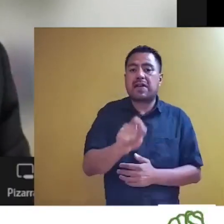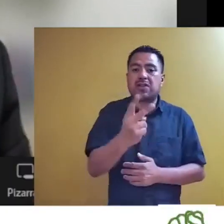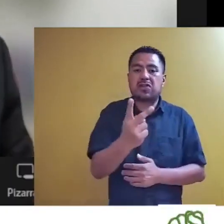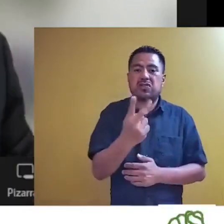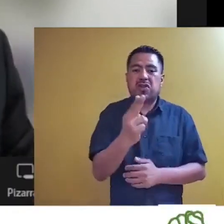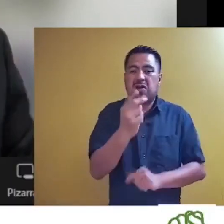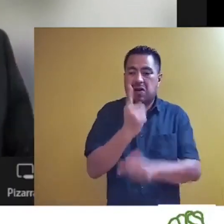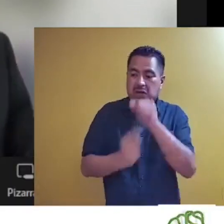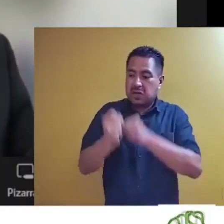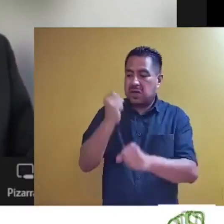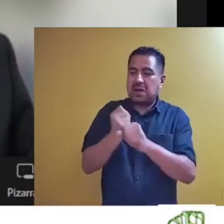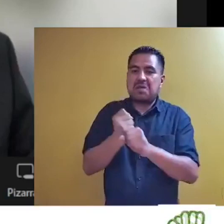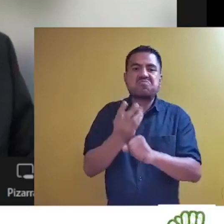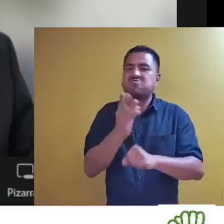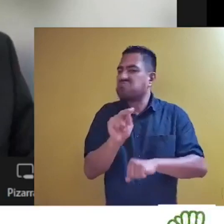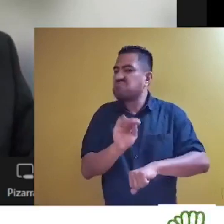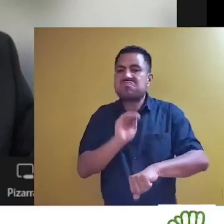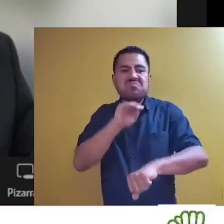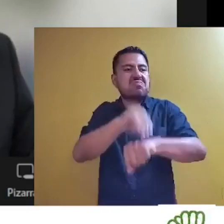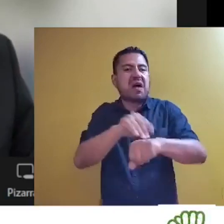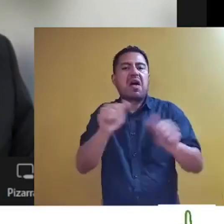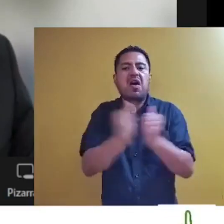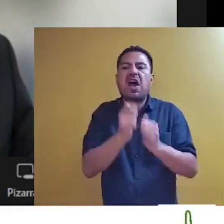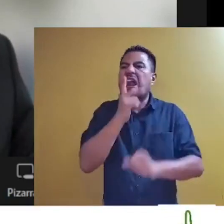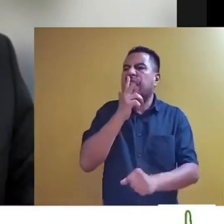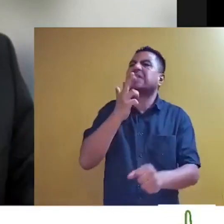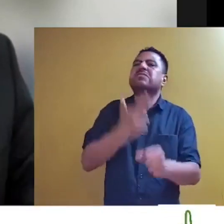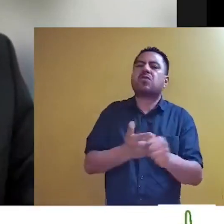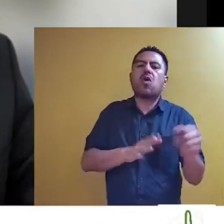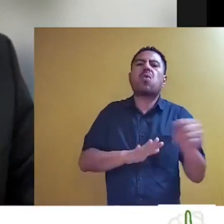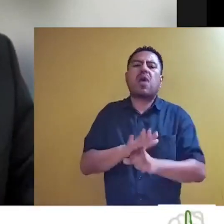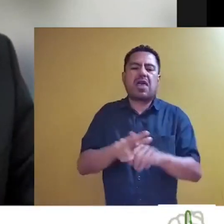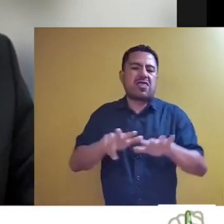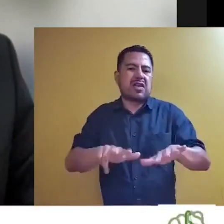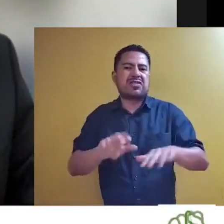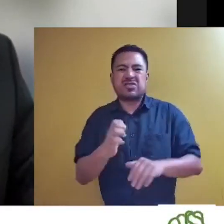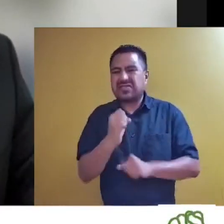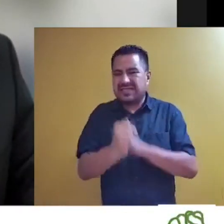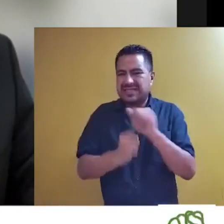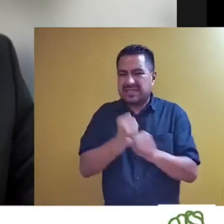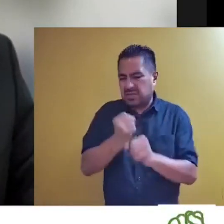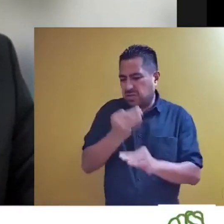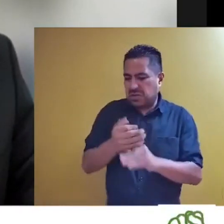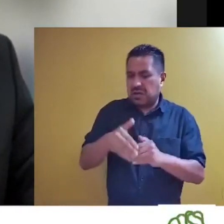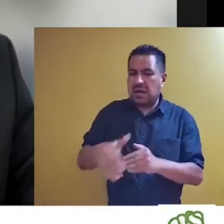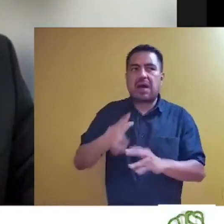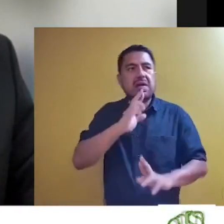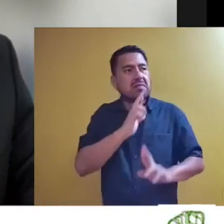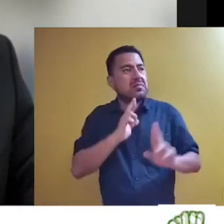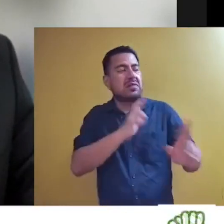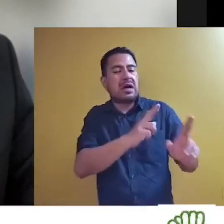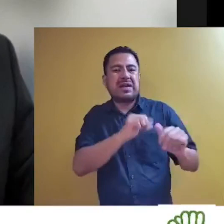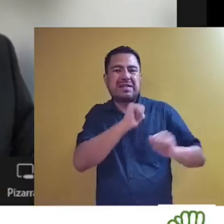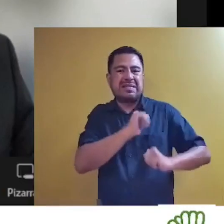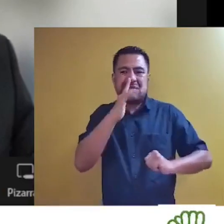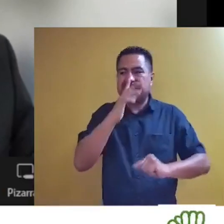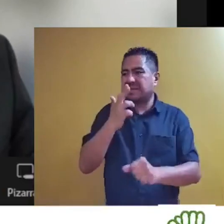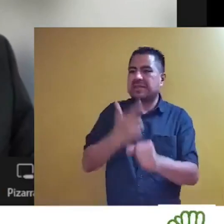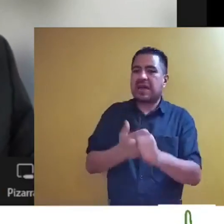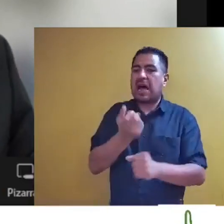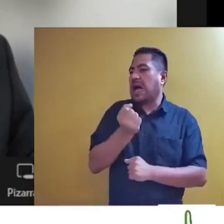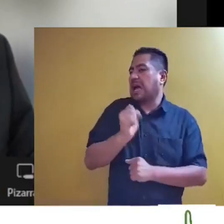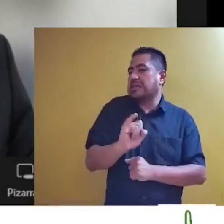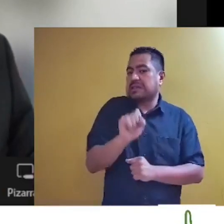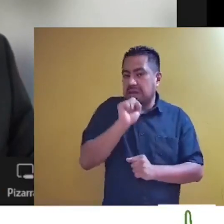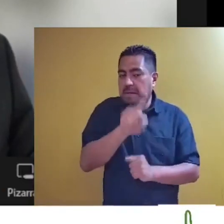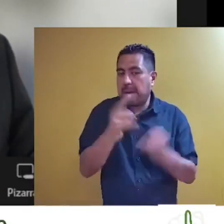año pasado es infundado en virtud de que la responsable, el 18 de enero del año en curso, contestó a la petición de la promovente, de tal